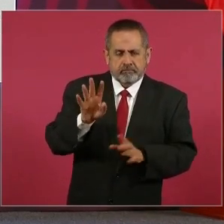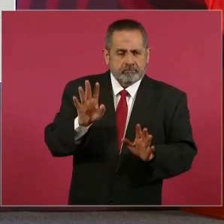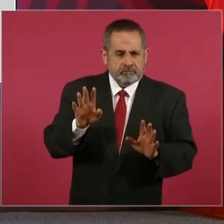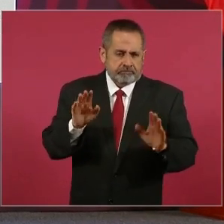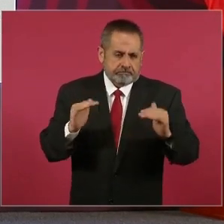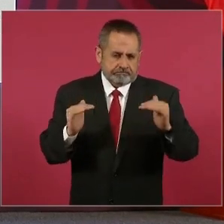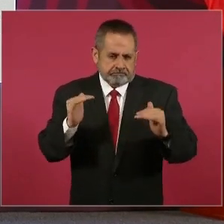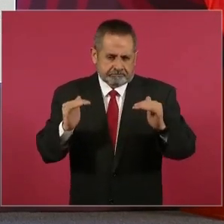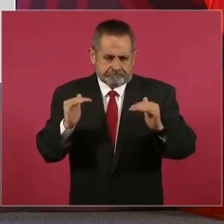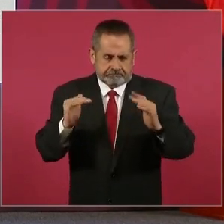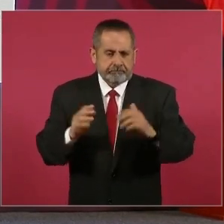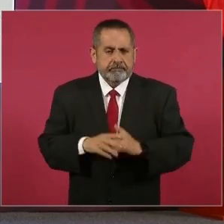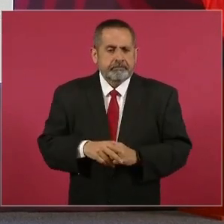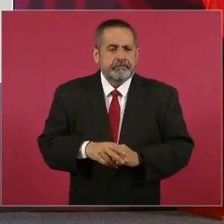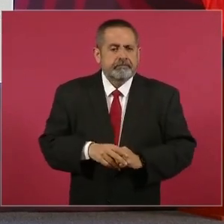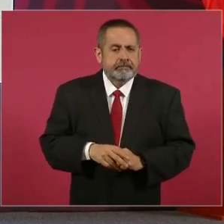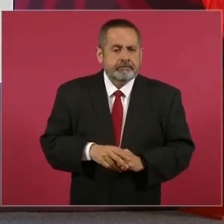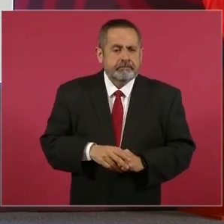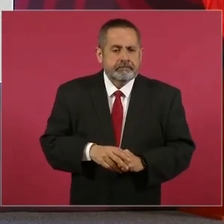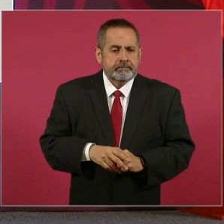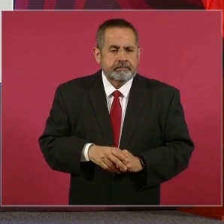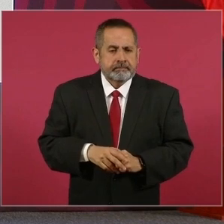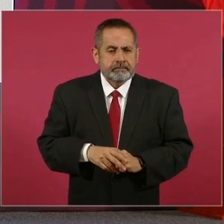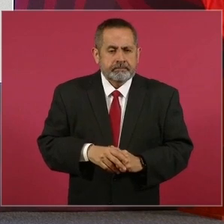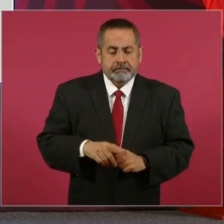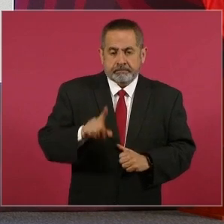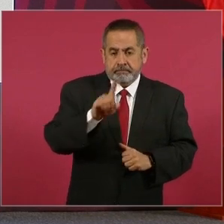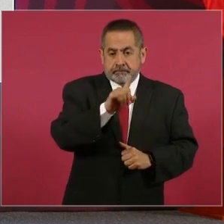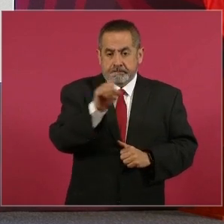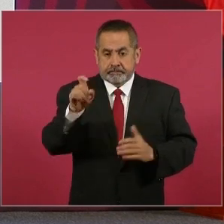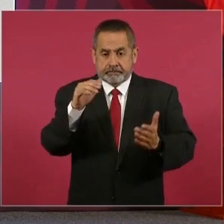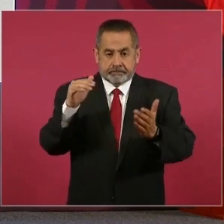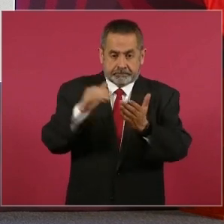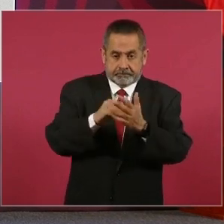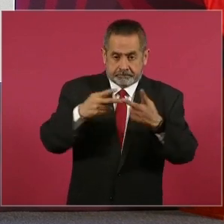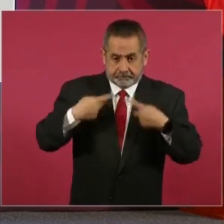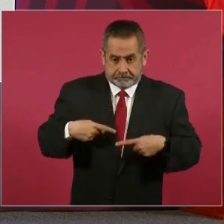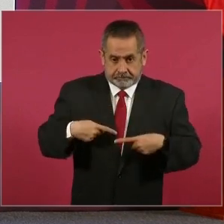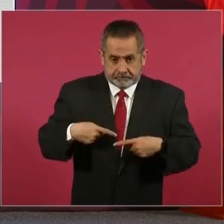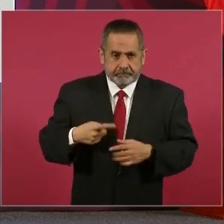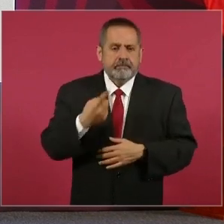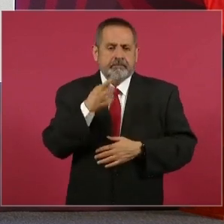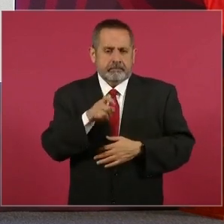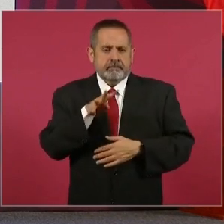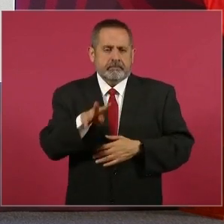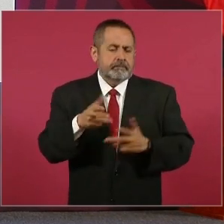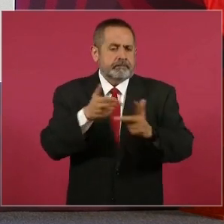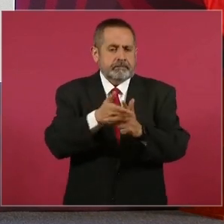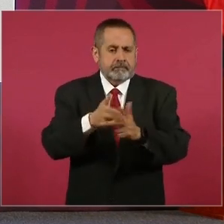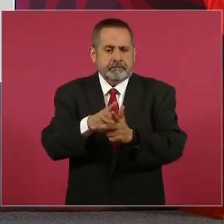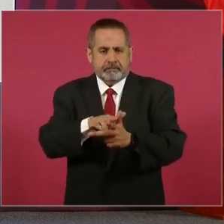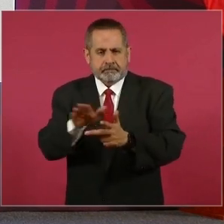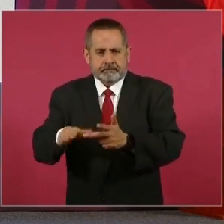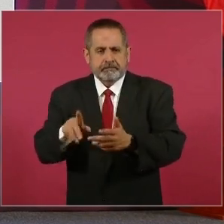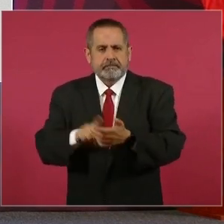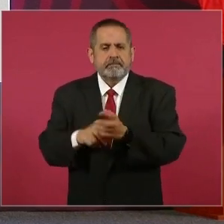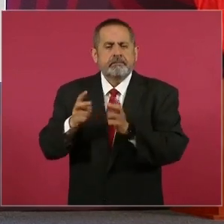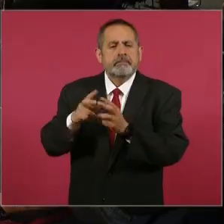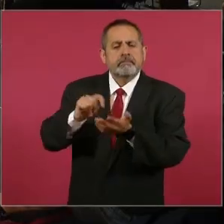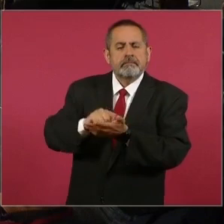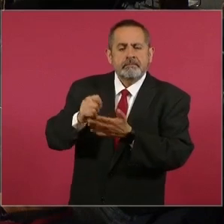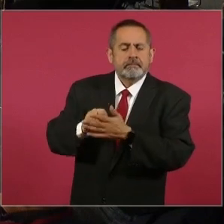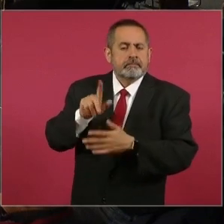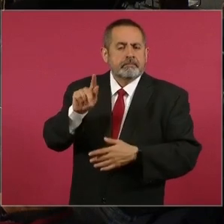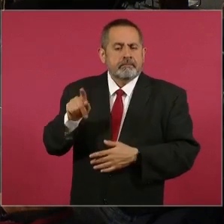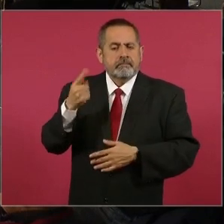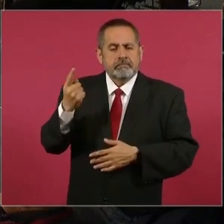homicidios por cada 100,000 y Tamaulipas tiene 71 o sea